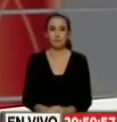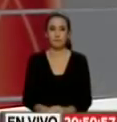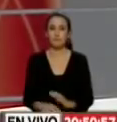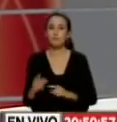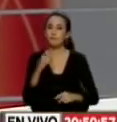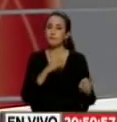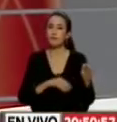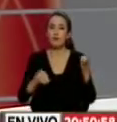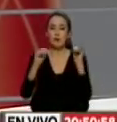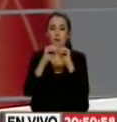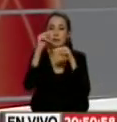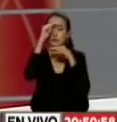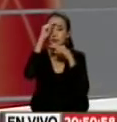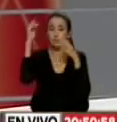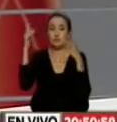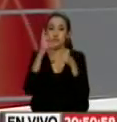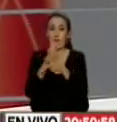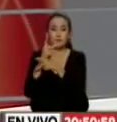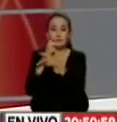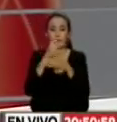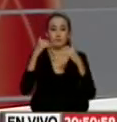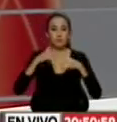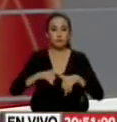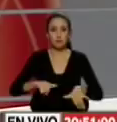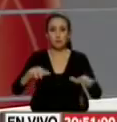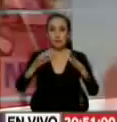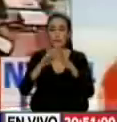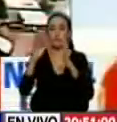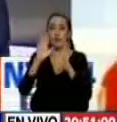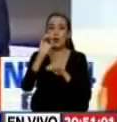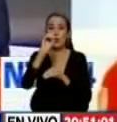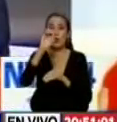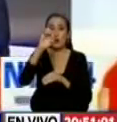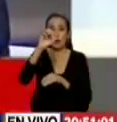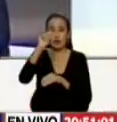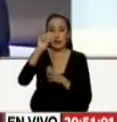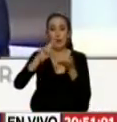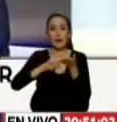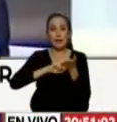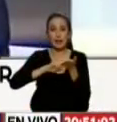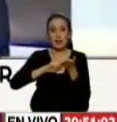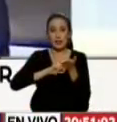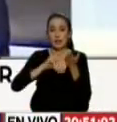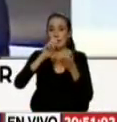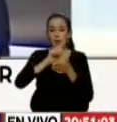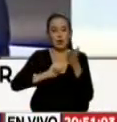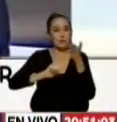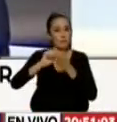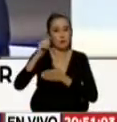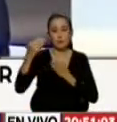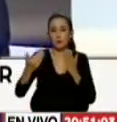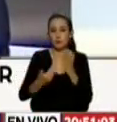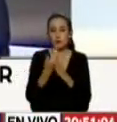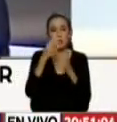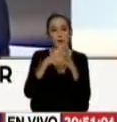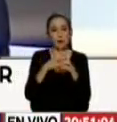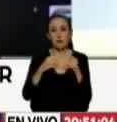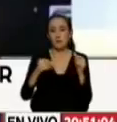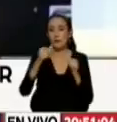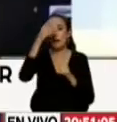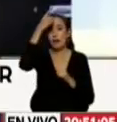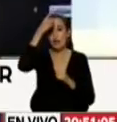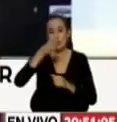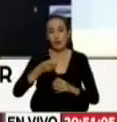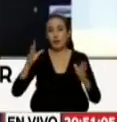Estamos de regreso con más noticias. El Consejo Permanente de la Organización de Estados Americanos en sesión extraordinaria aprobó una nueva resolución de